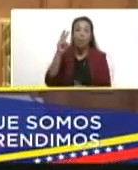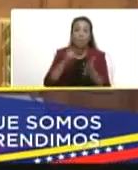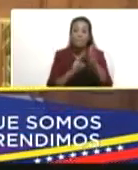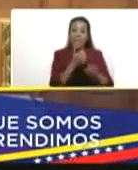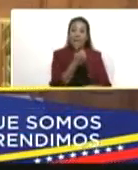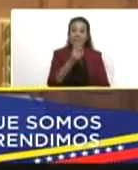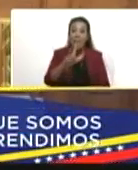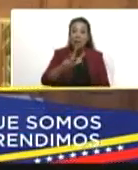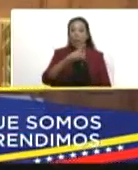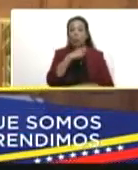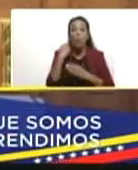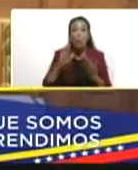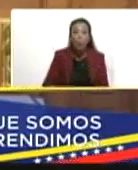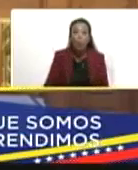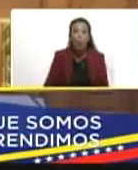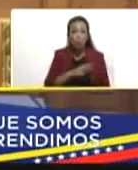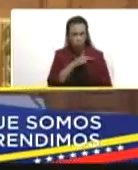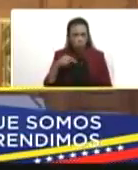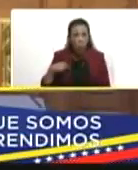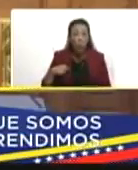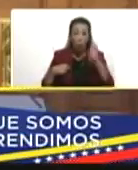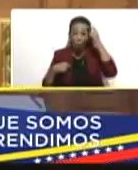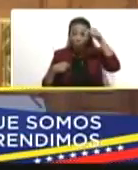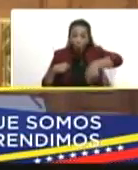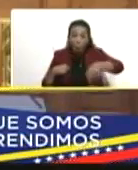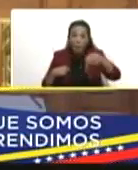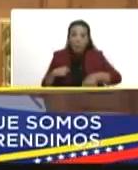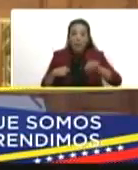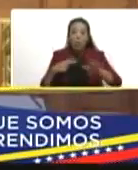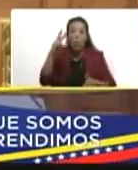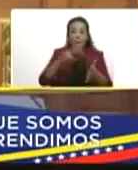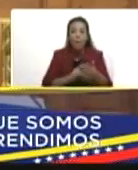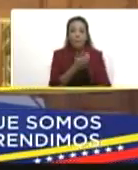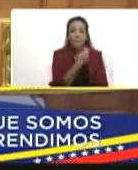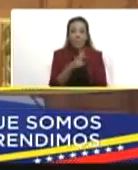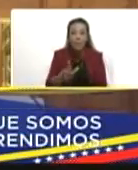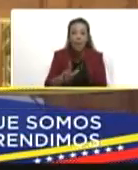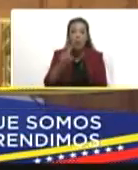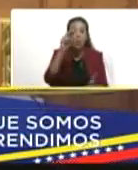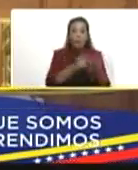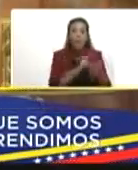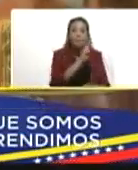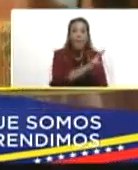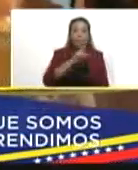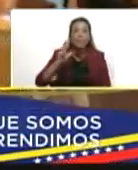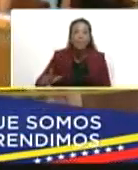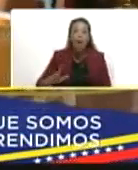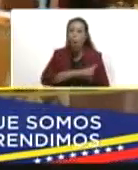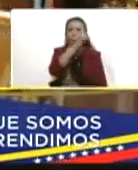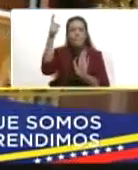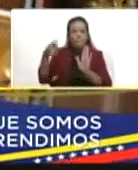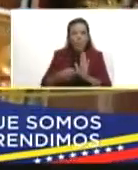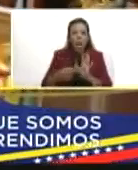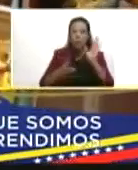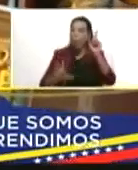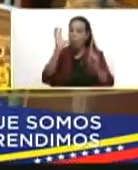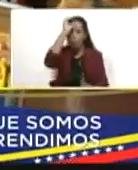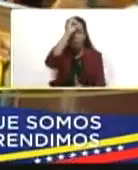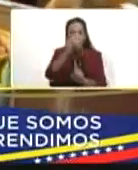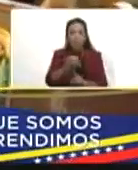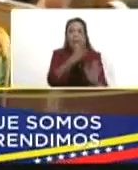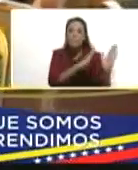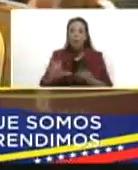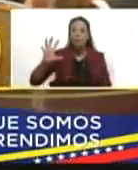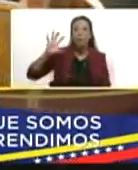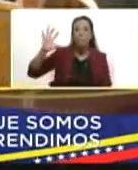2013 nosotros hamos cumplido y alcanzado plenamente los objetivos del